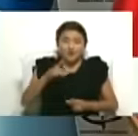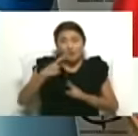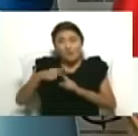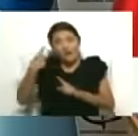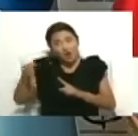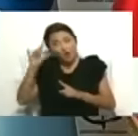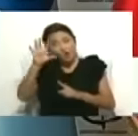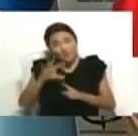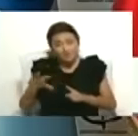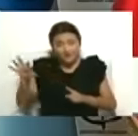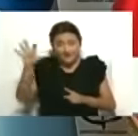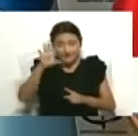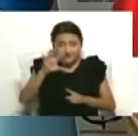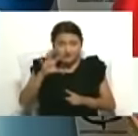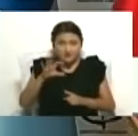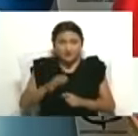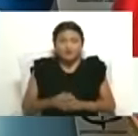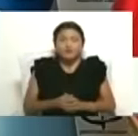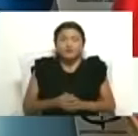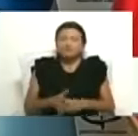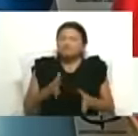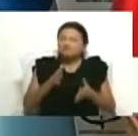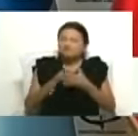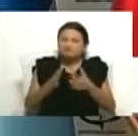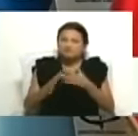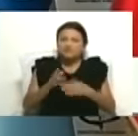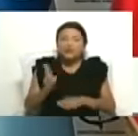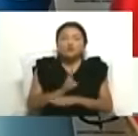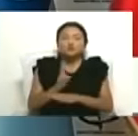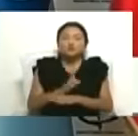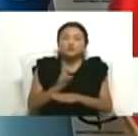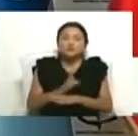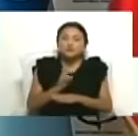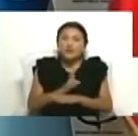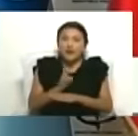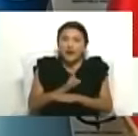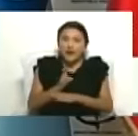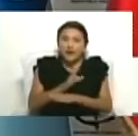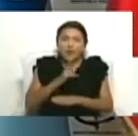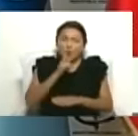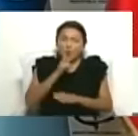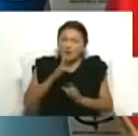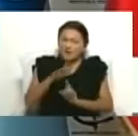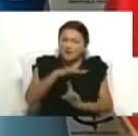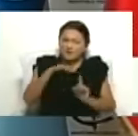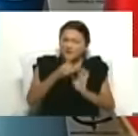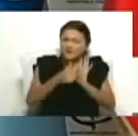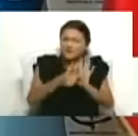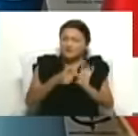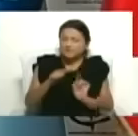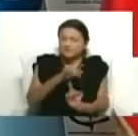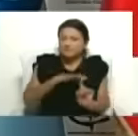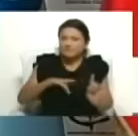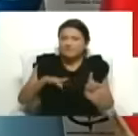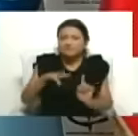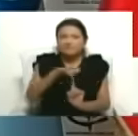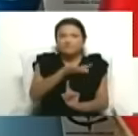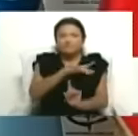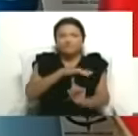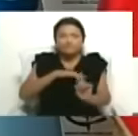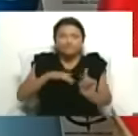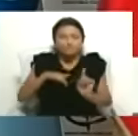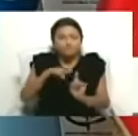como extranjeros, han utilizado de manera vil, de manera totalmente